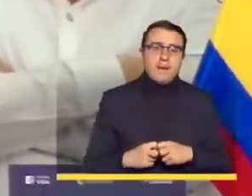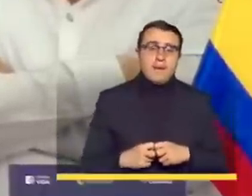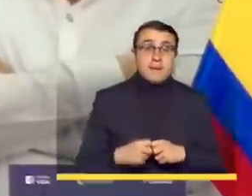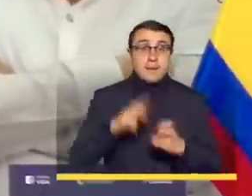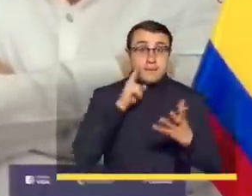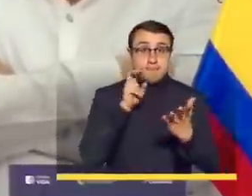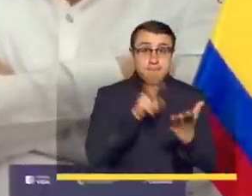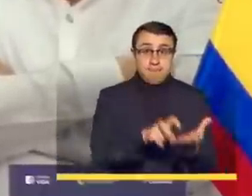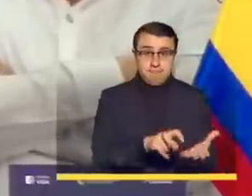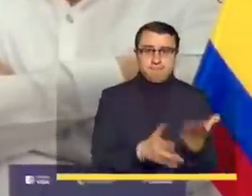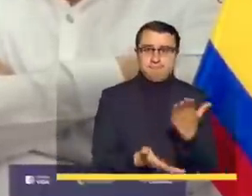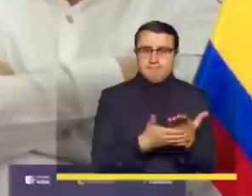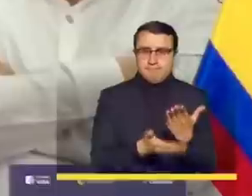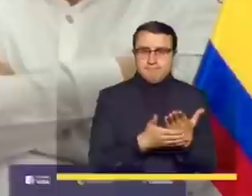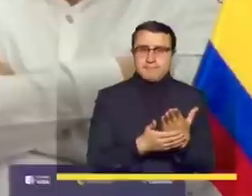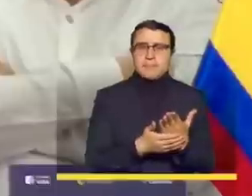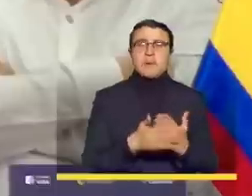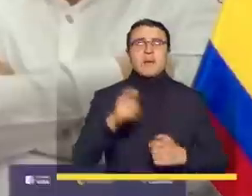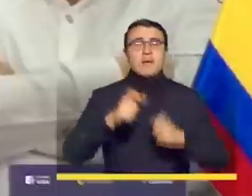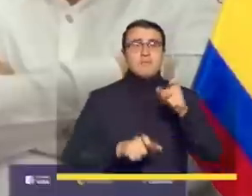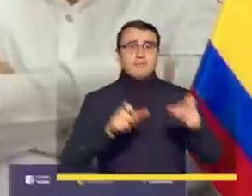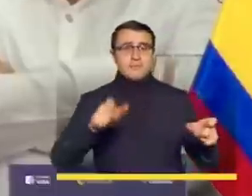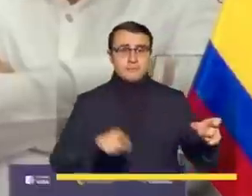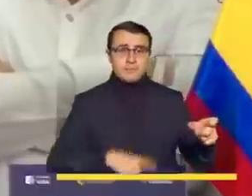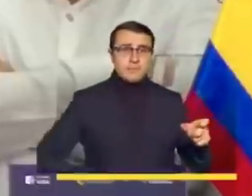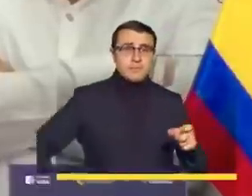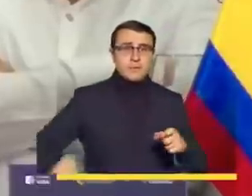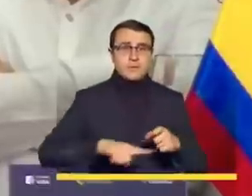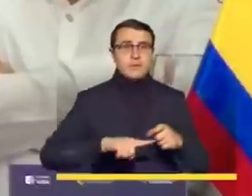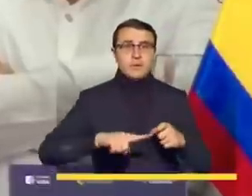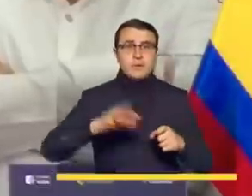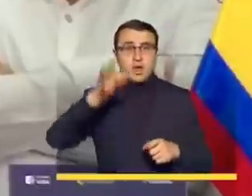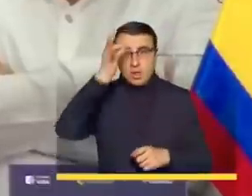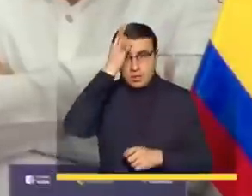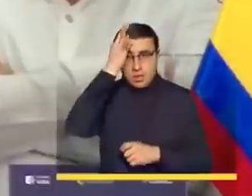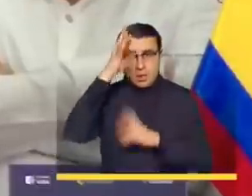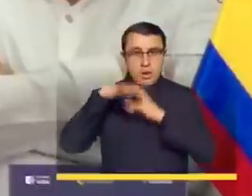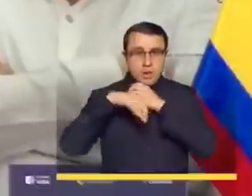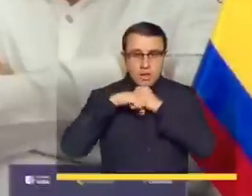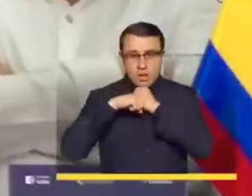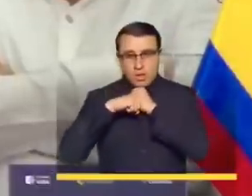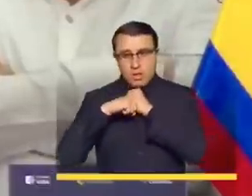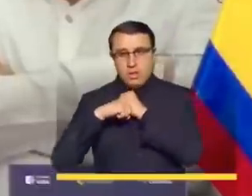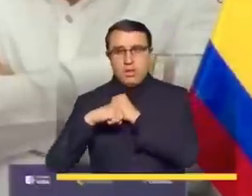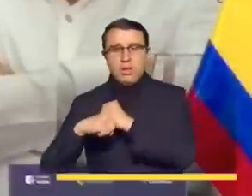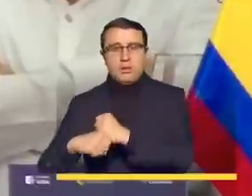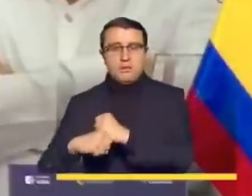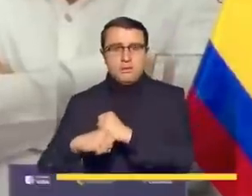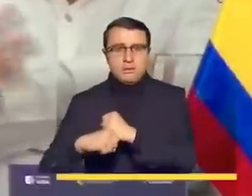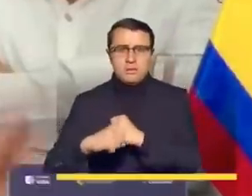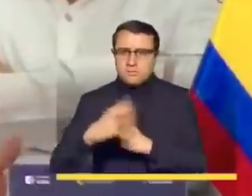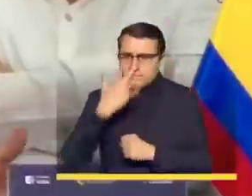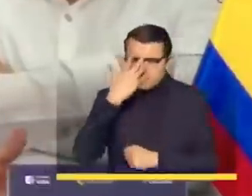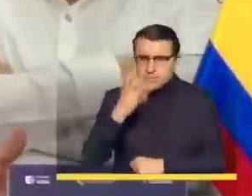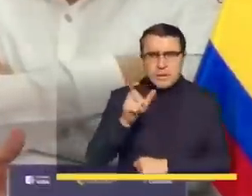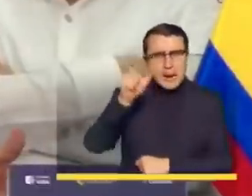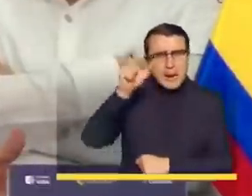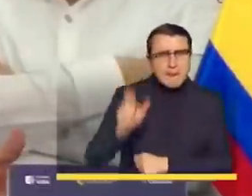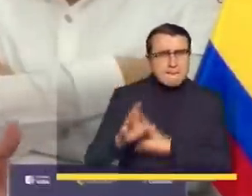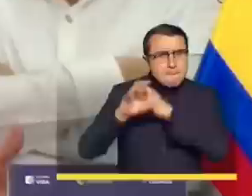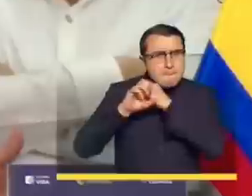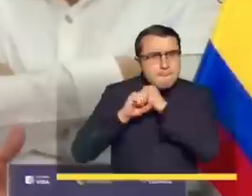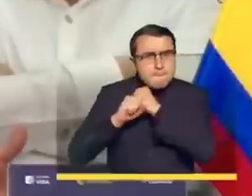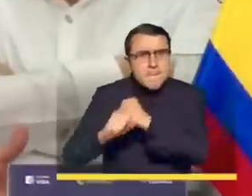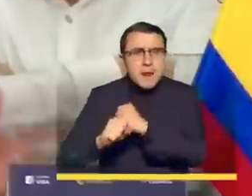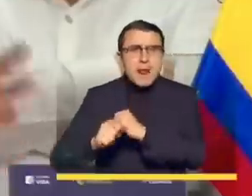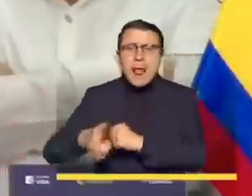la ciencia, de gentes que se vuelven adictas, sin saber, incluso todavía no se sabe por qué una persona se vuelve